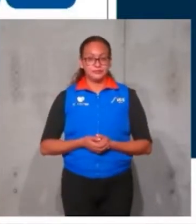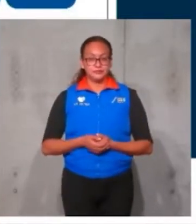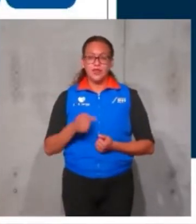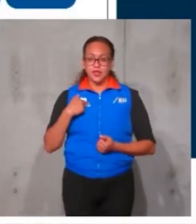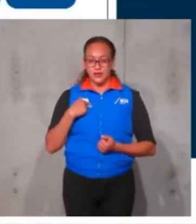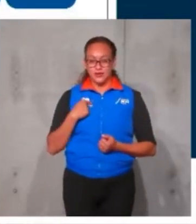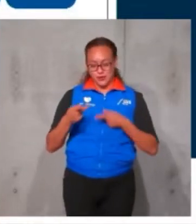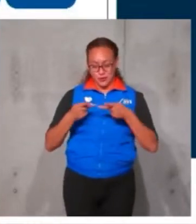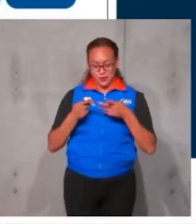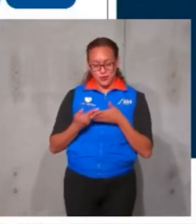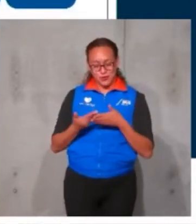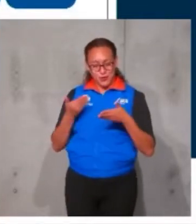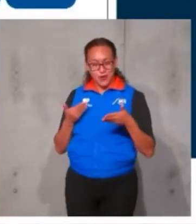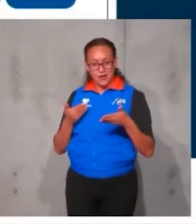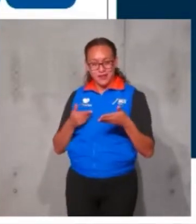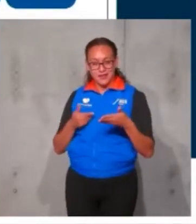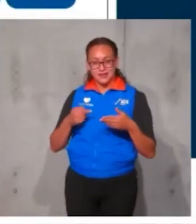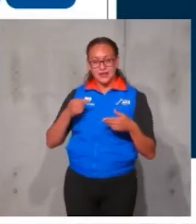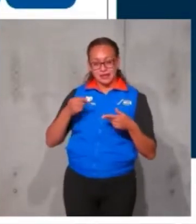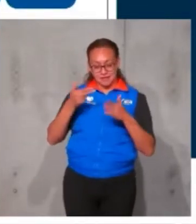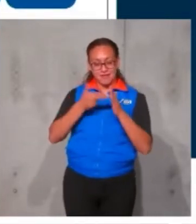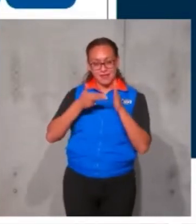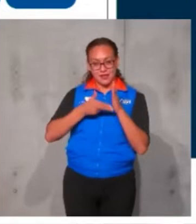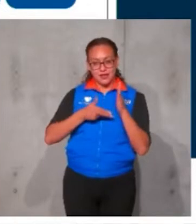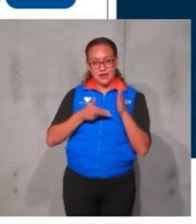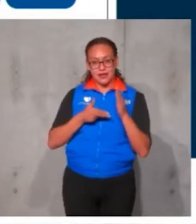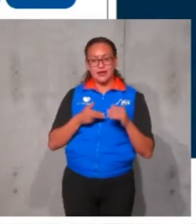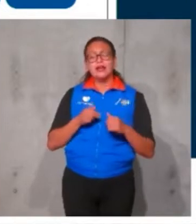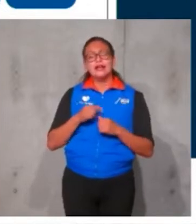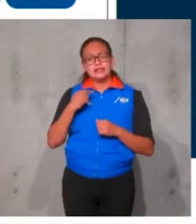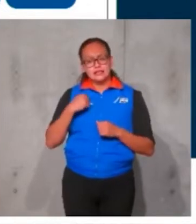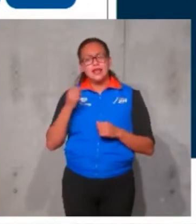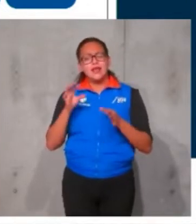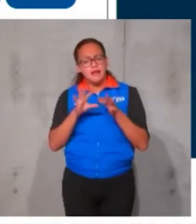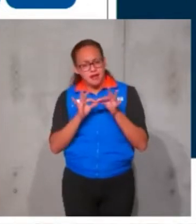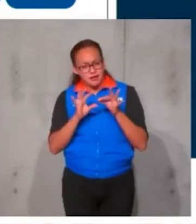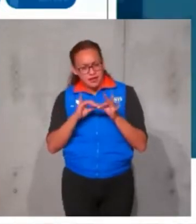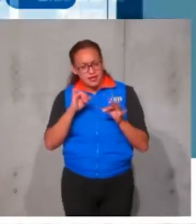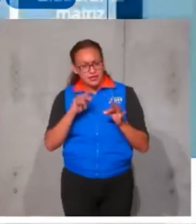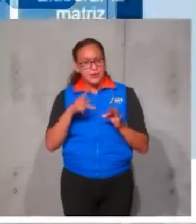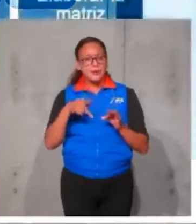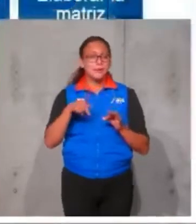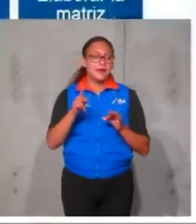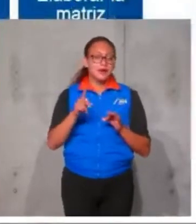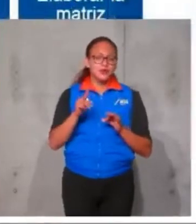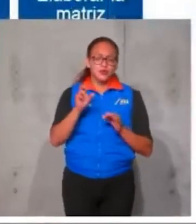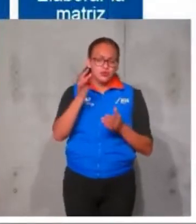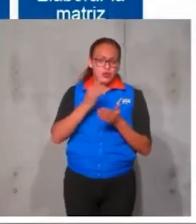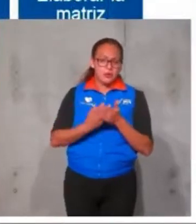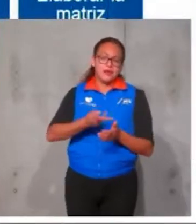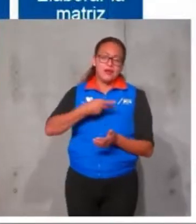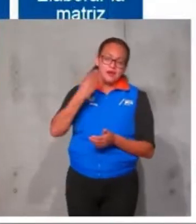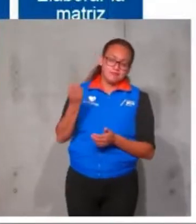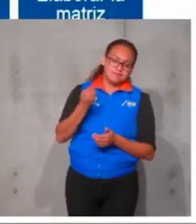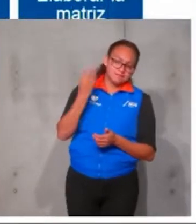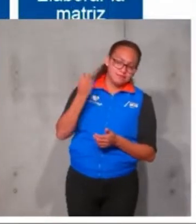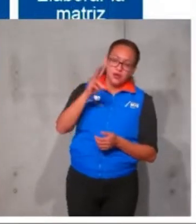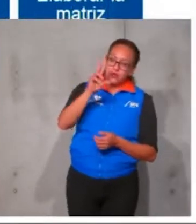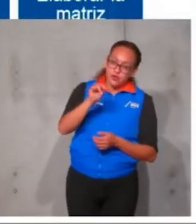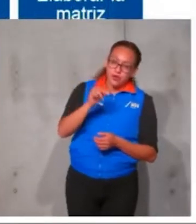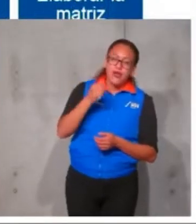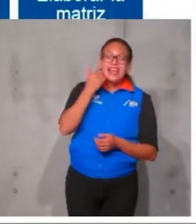bueno, yo diseñé esta charla más que como una conferencia, como un taller, para poderlos